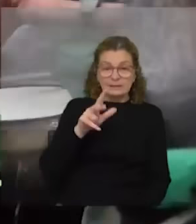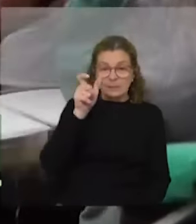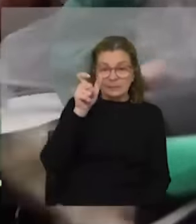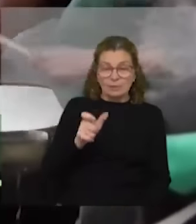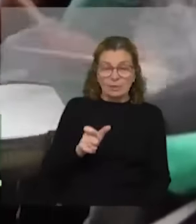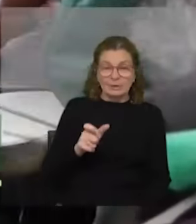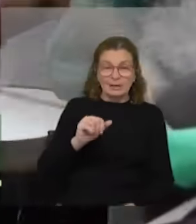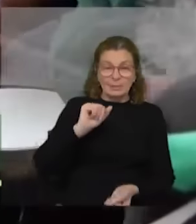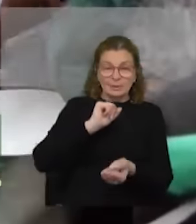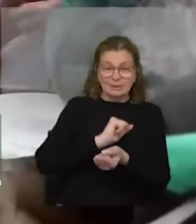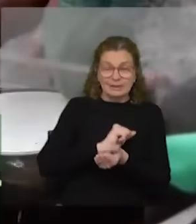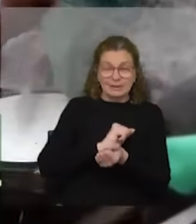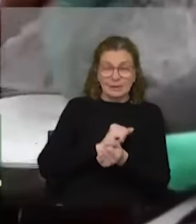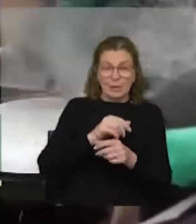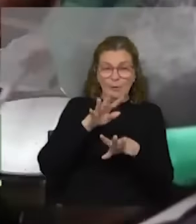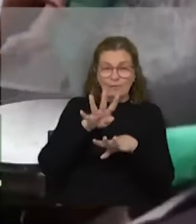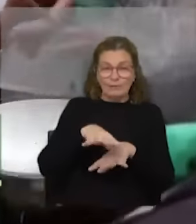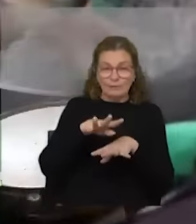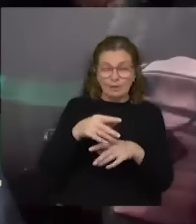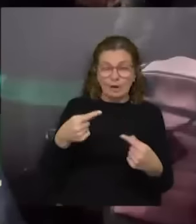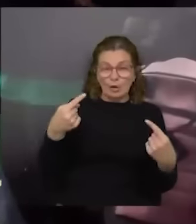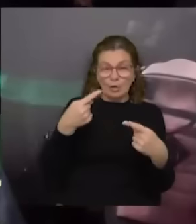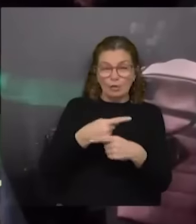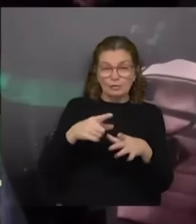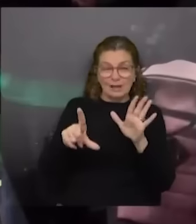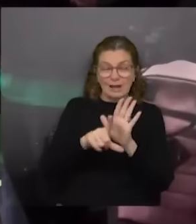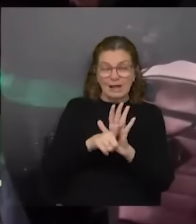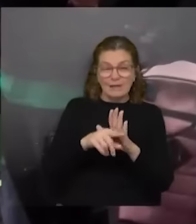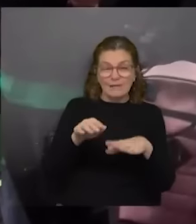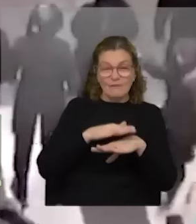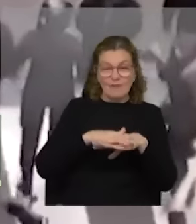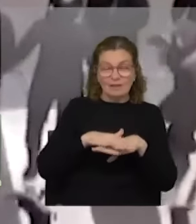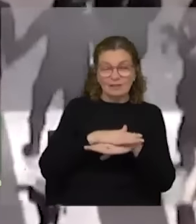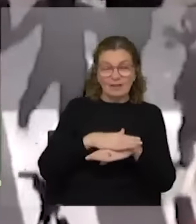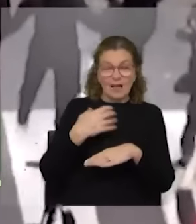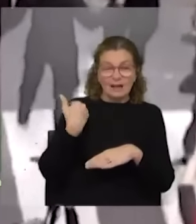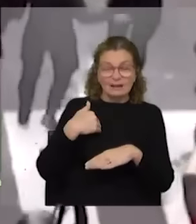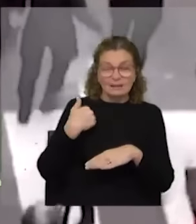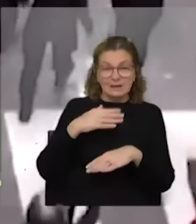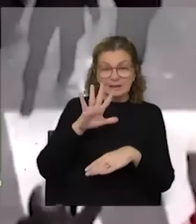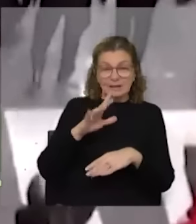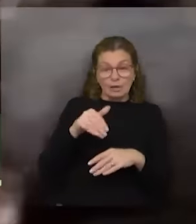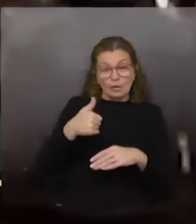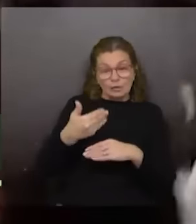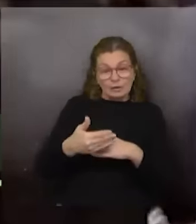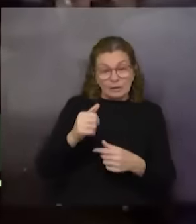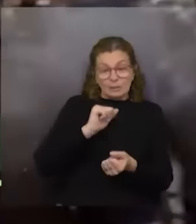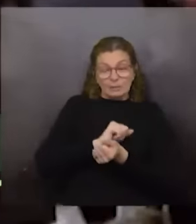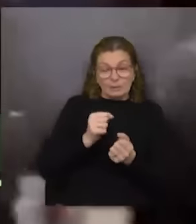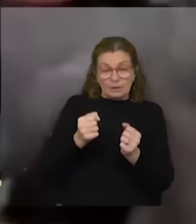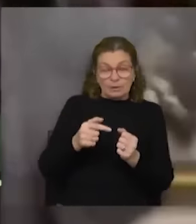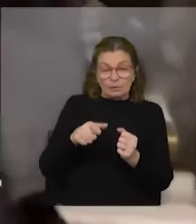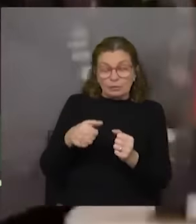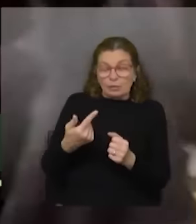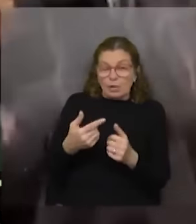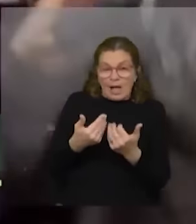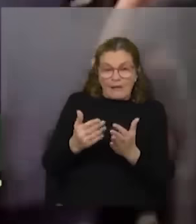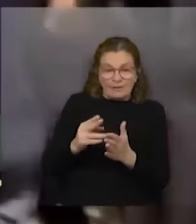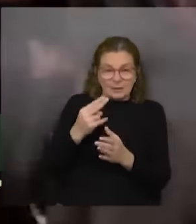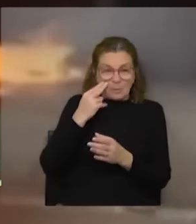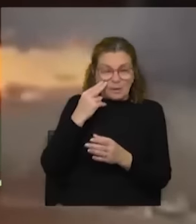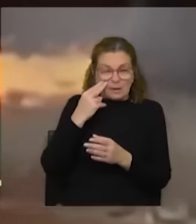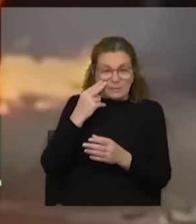habían sido detenidas en las manifestaciones en contra de la ley bases Argentina cinco todavía continúan en prisión y todas conservan sus causas tanto